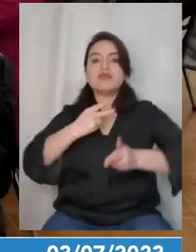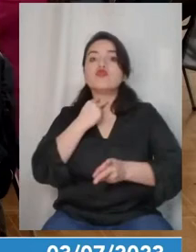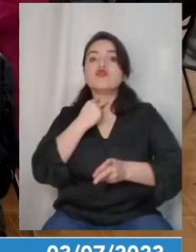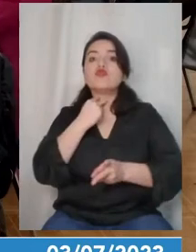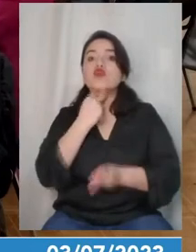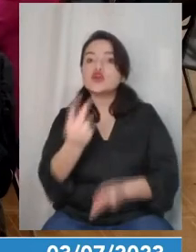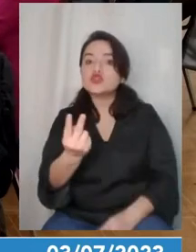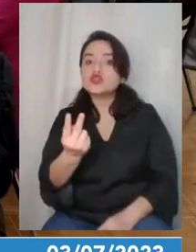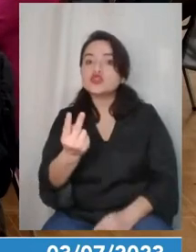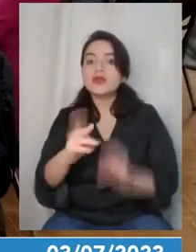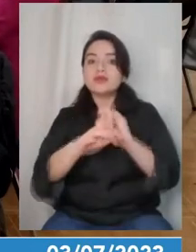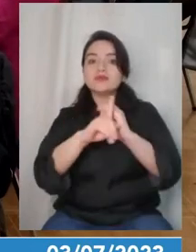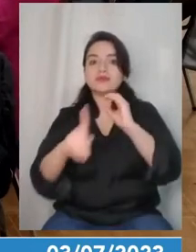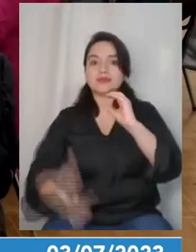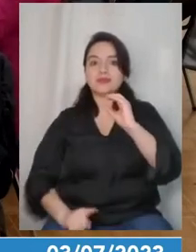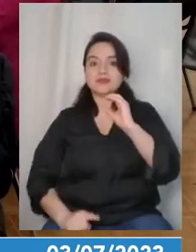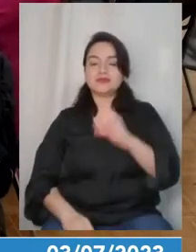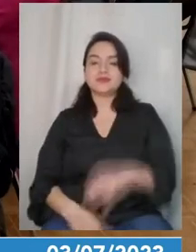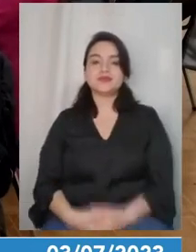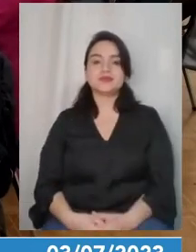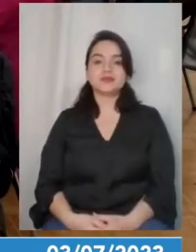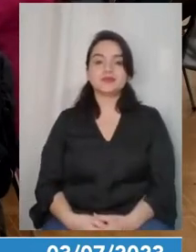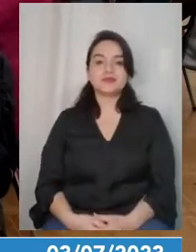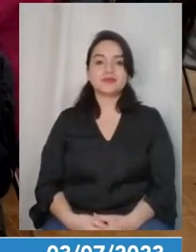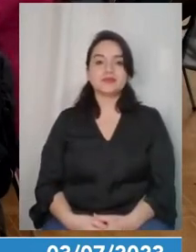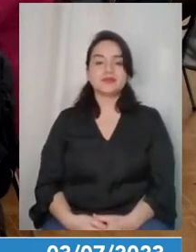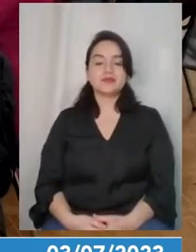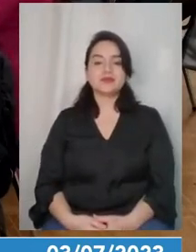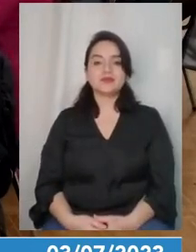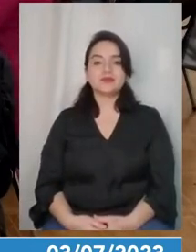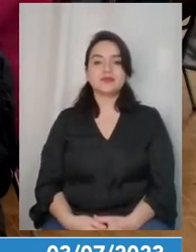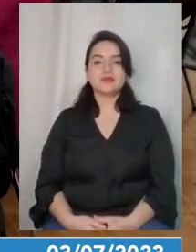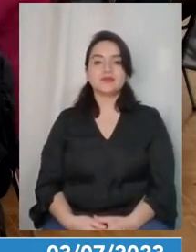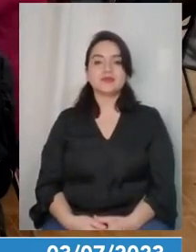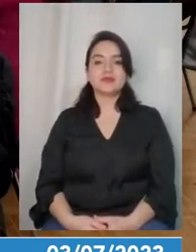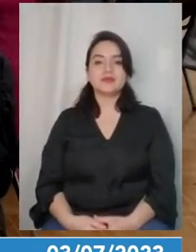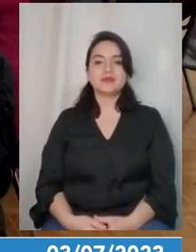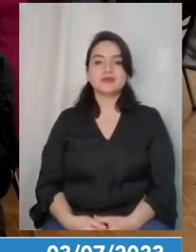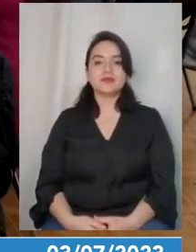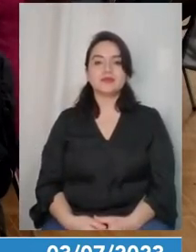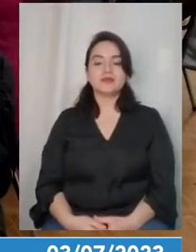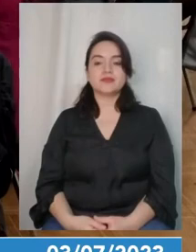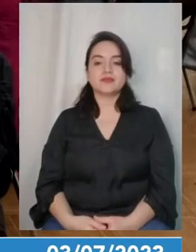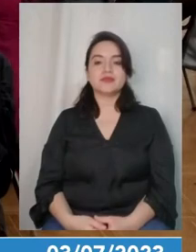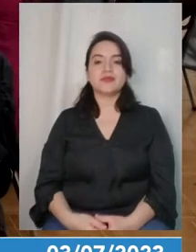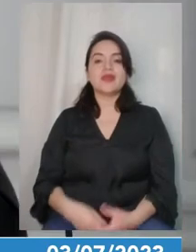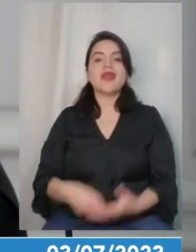Está conectado. Muy bien. Escuchamos perfectamente.